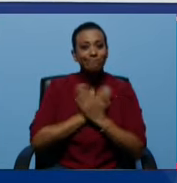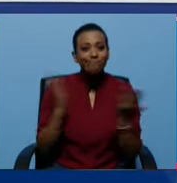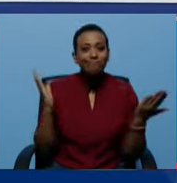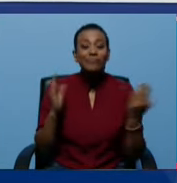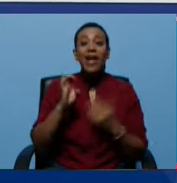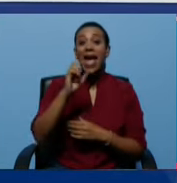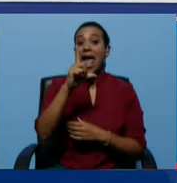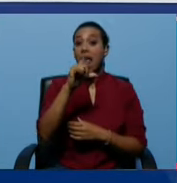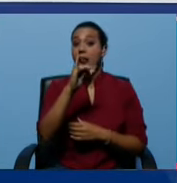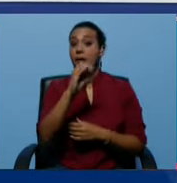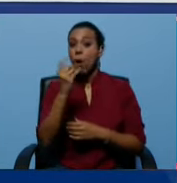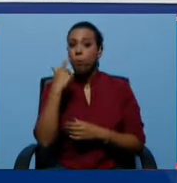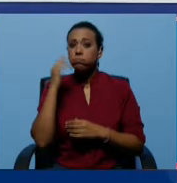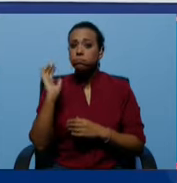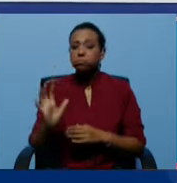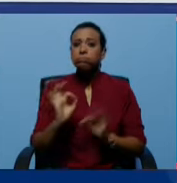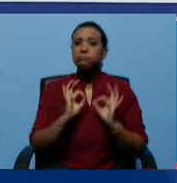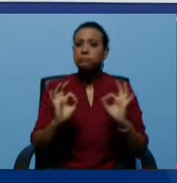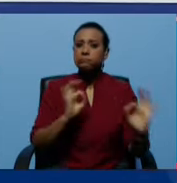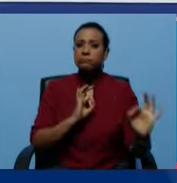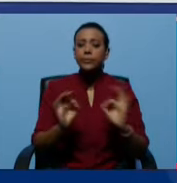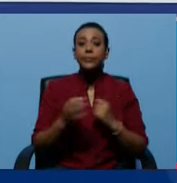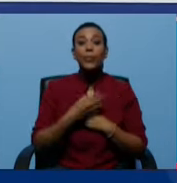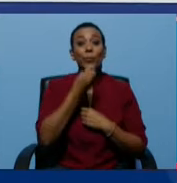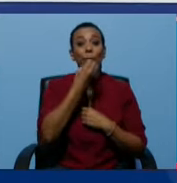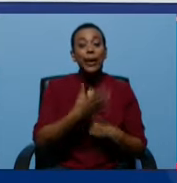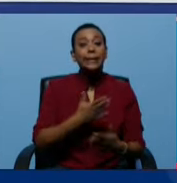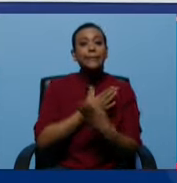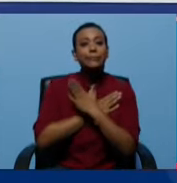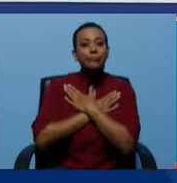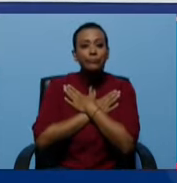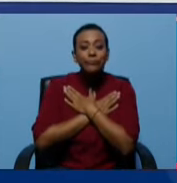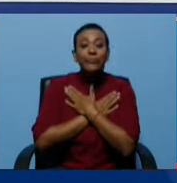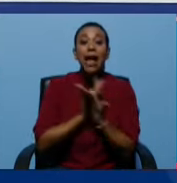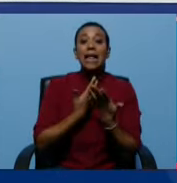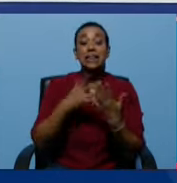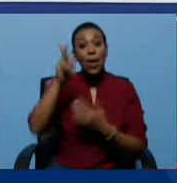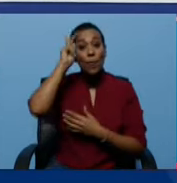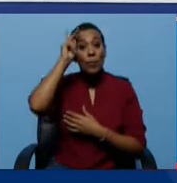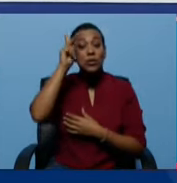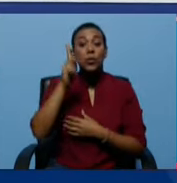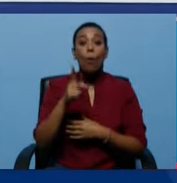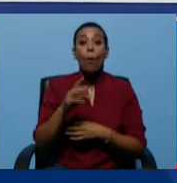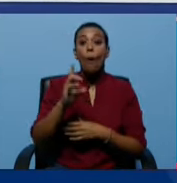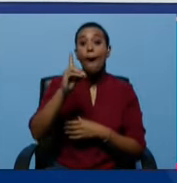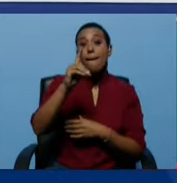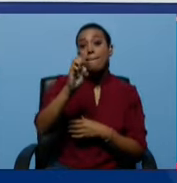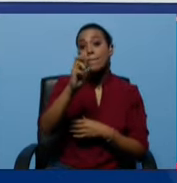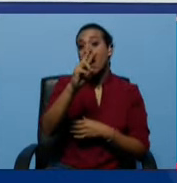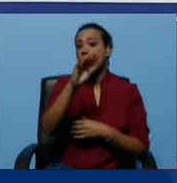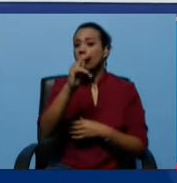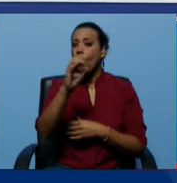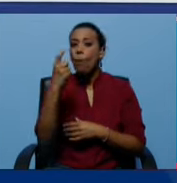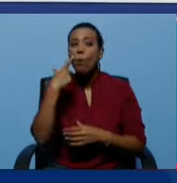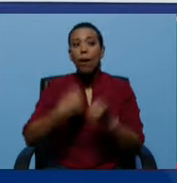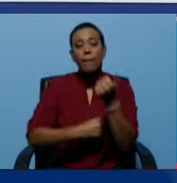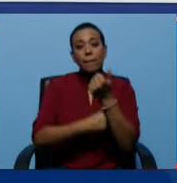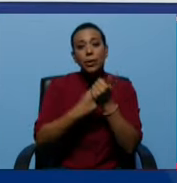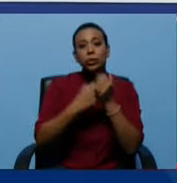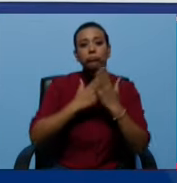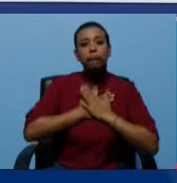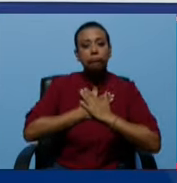Elio Serrano. Bueno, dijo el profesor Perdomo que él necesita apoyo, ¿verdad,